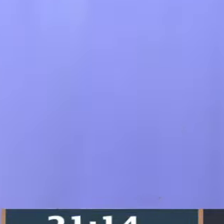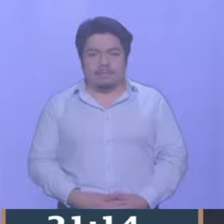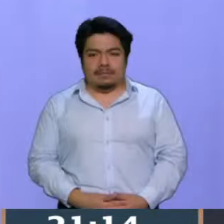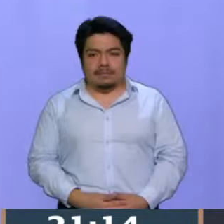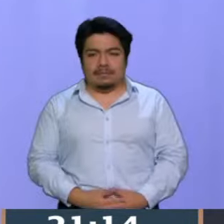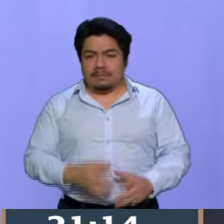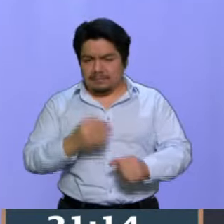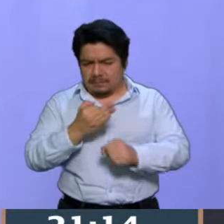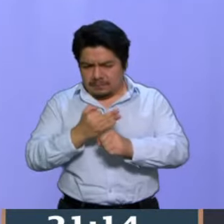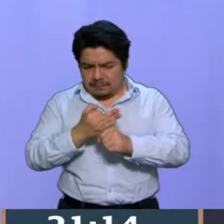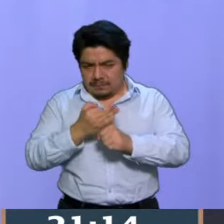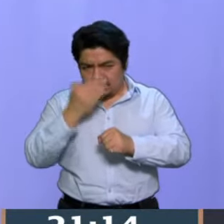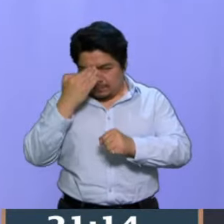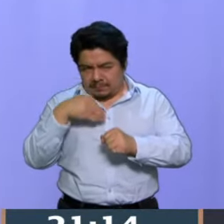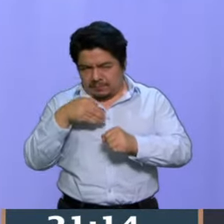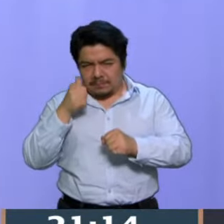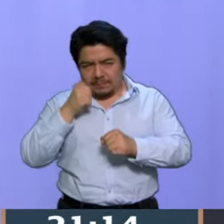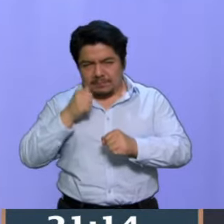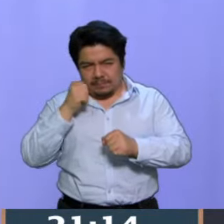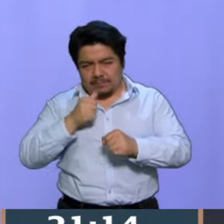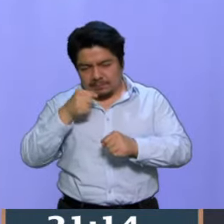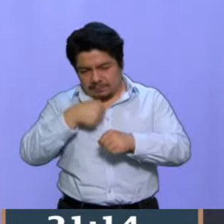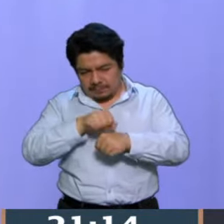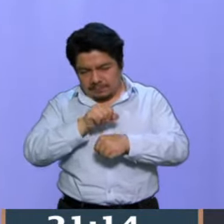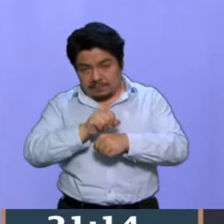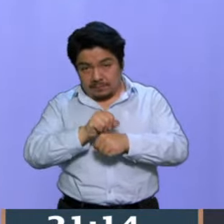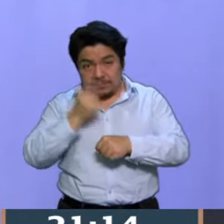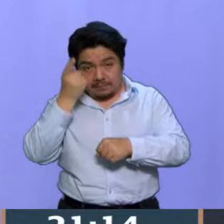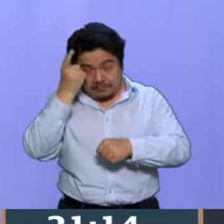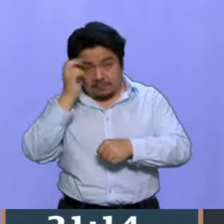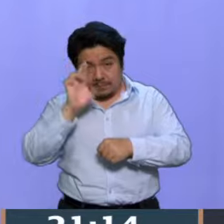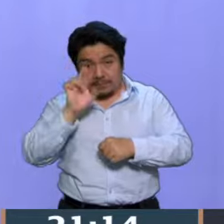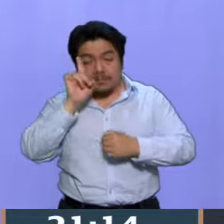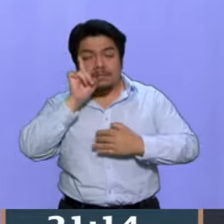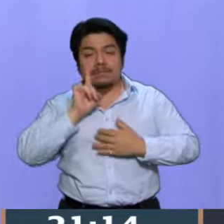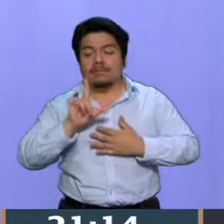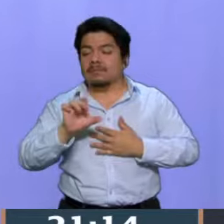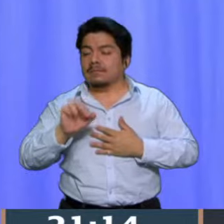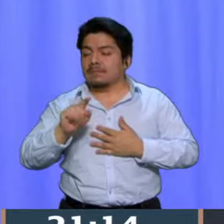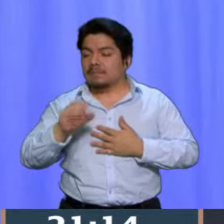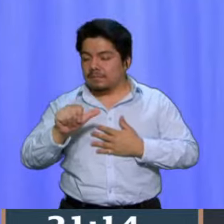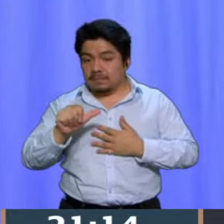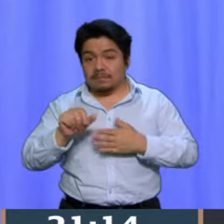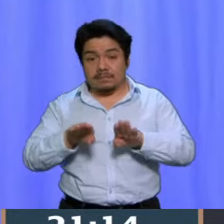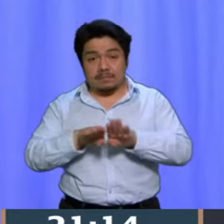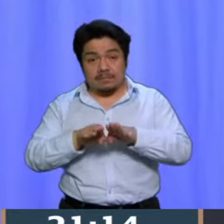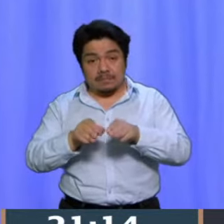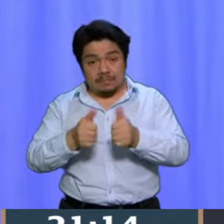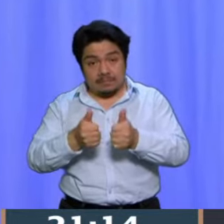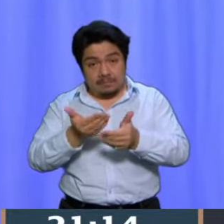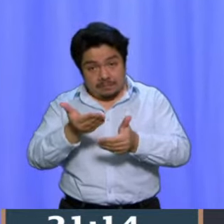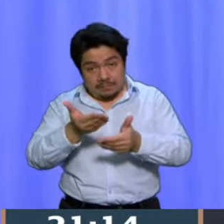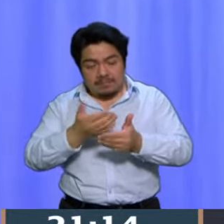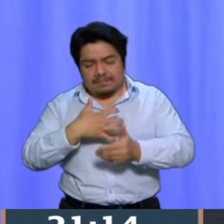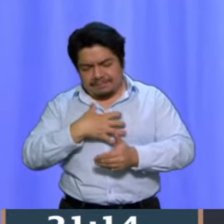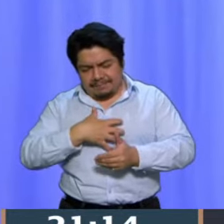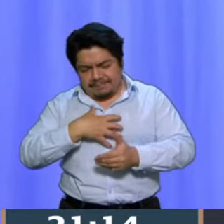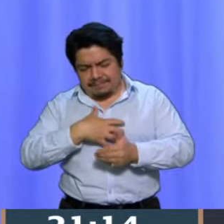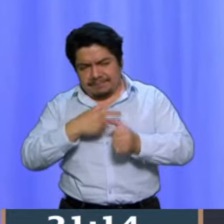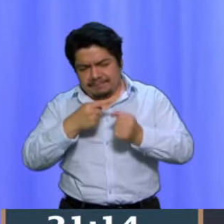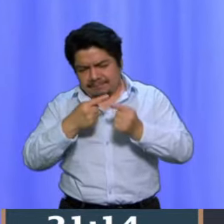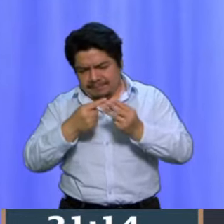Y para esta sección, como cada semana, le doy la bienvenida a la doctora Leticia Calderón Chelius. Doctora, ¿cómo está? Pues aquí muy contenta, platicando de muchas